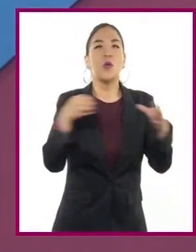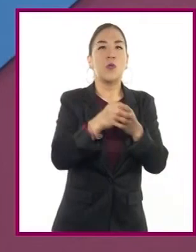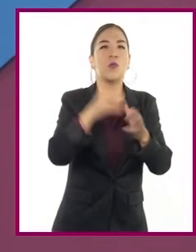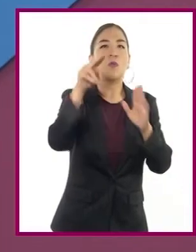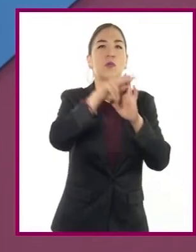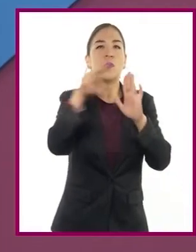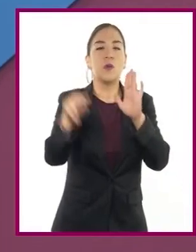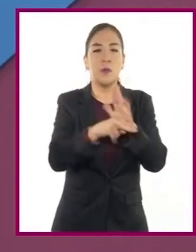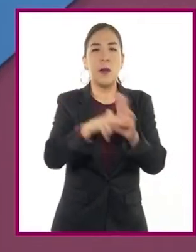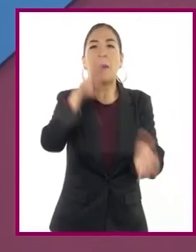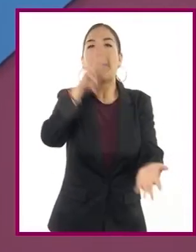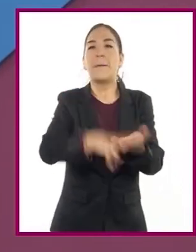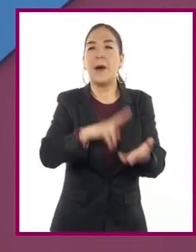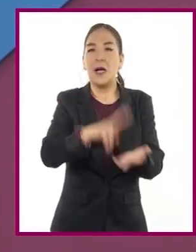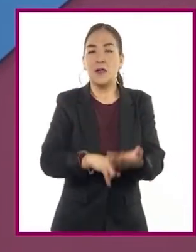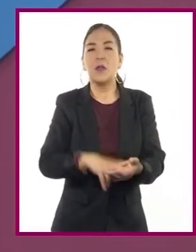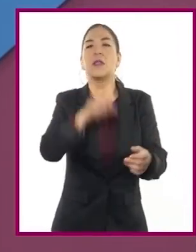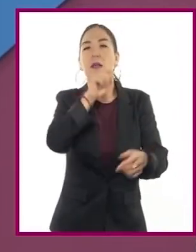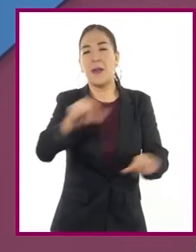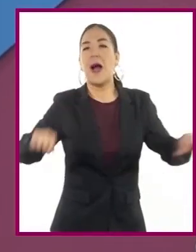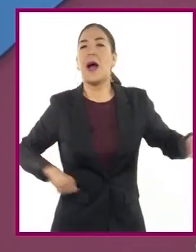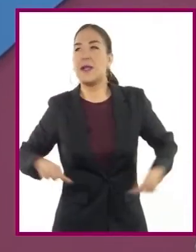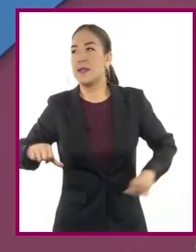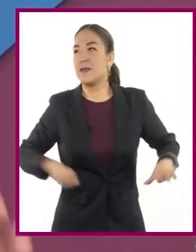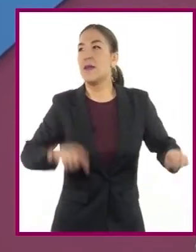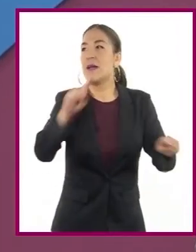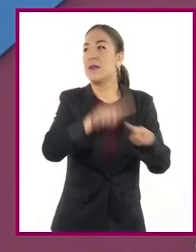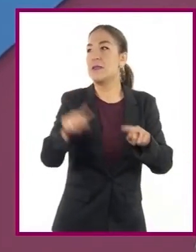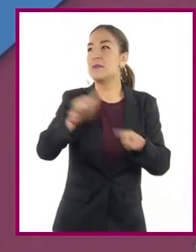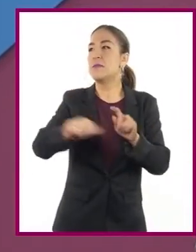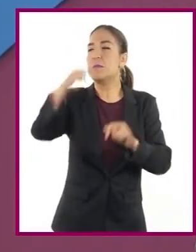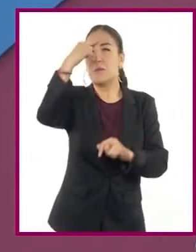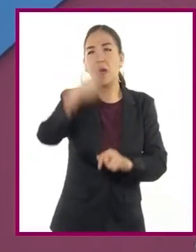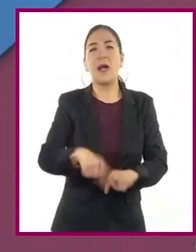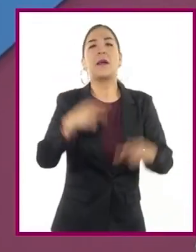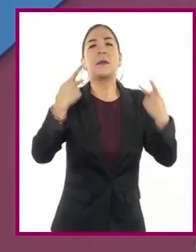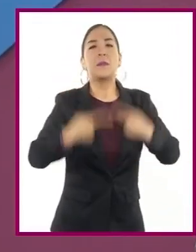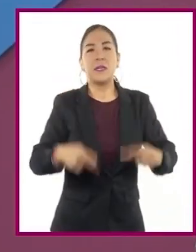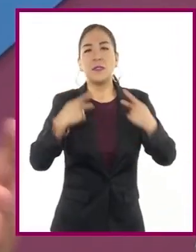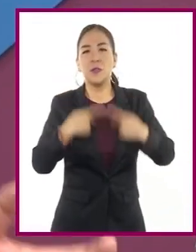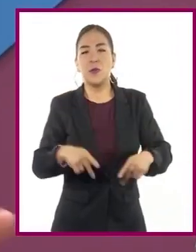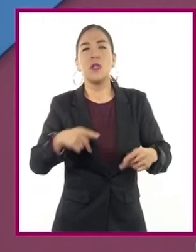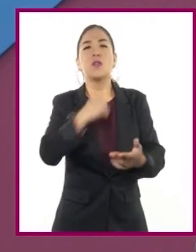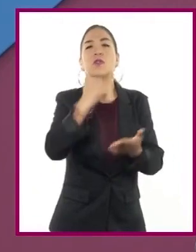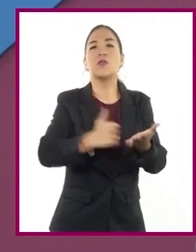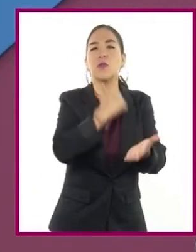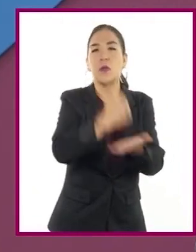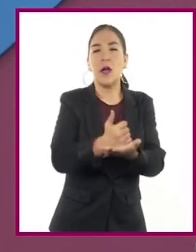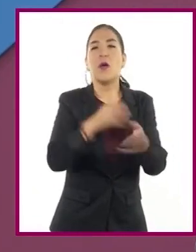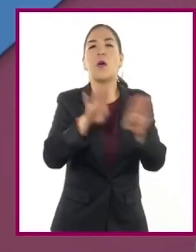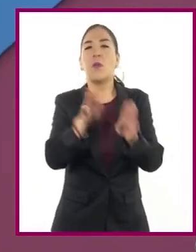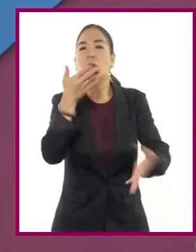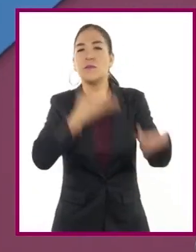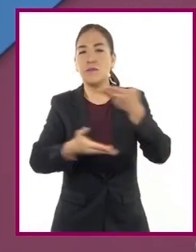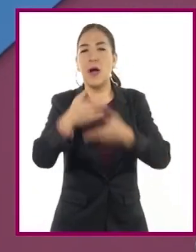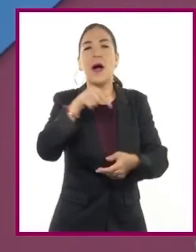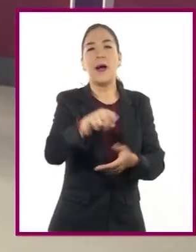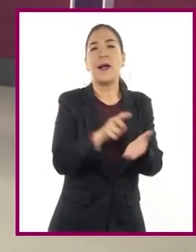normas, valores y acciones para que las y los ciudadanos convivan en un Estado de